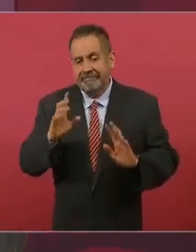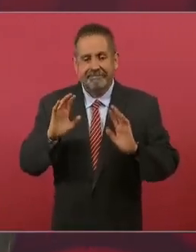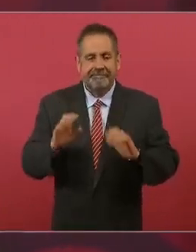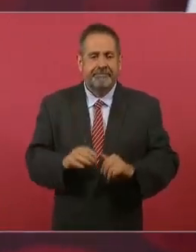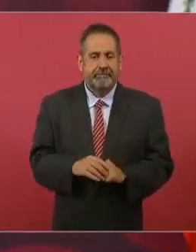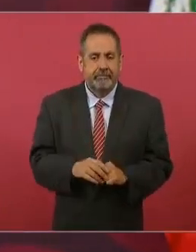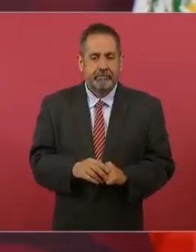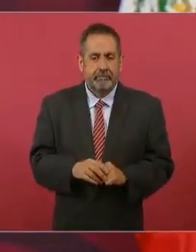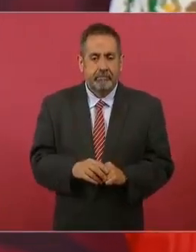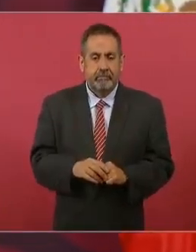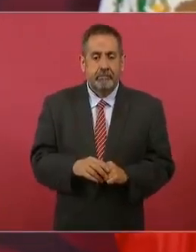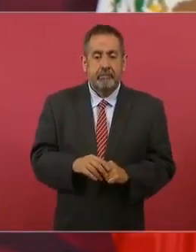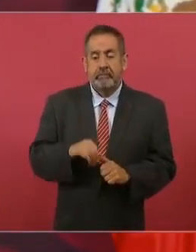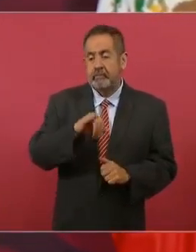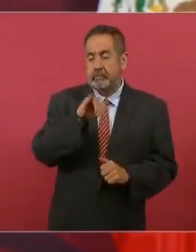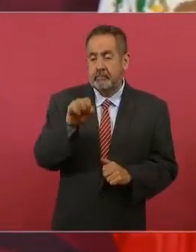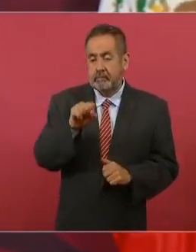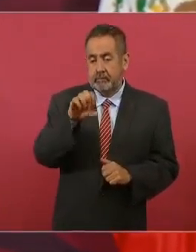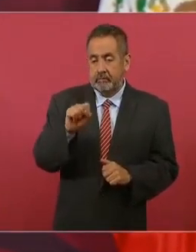Y don Jesús